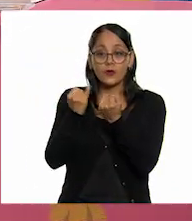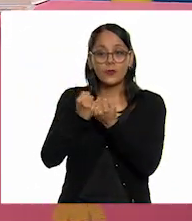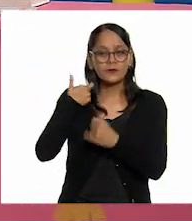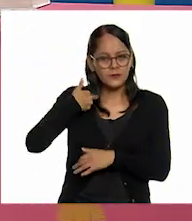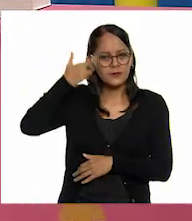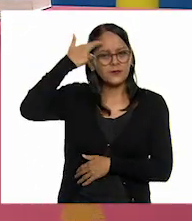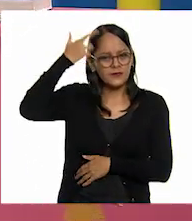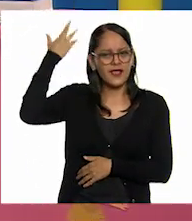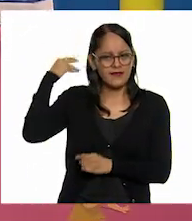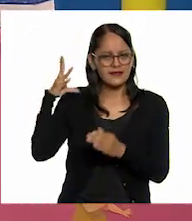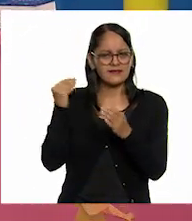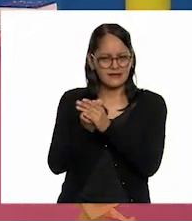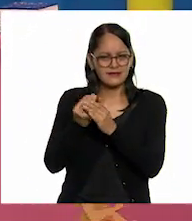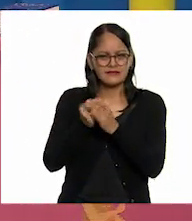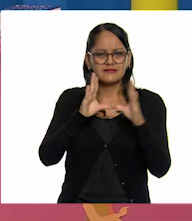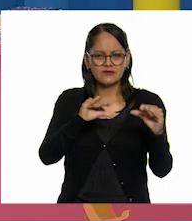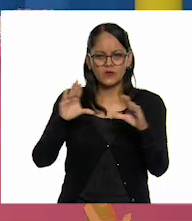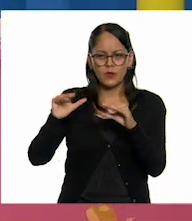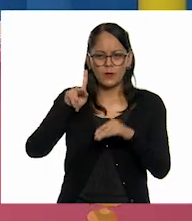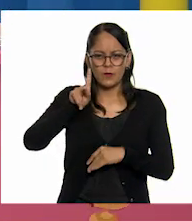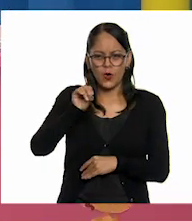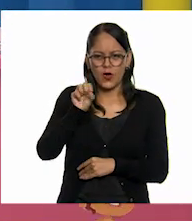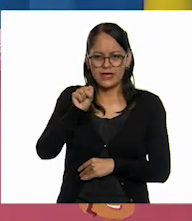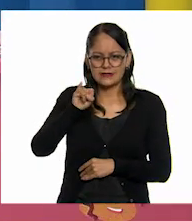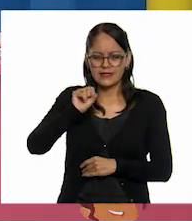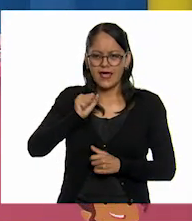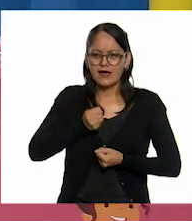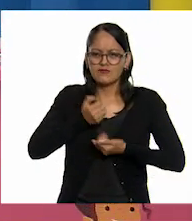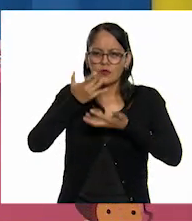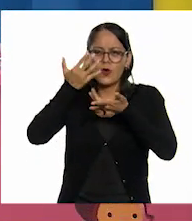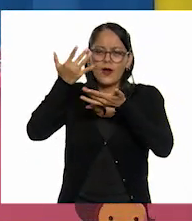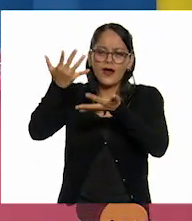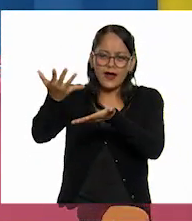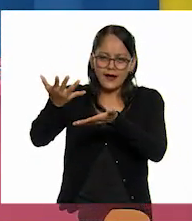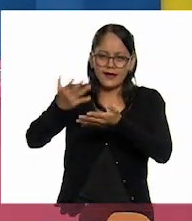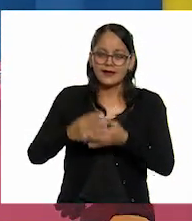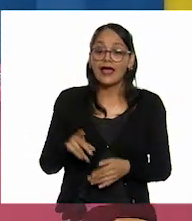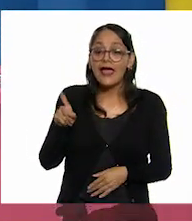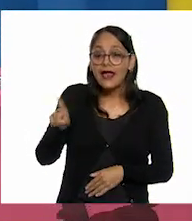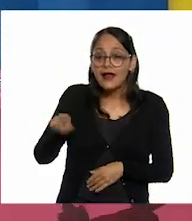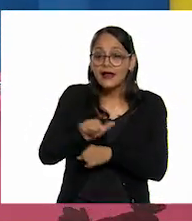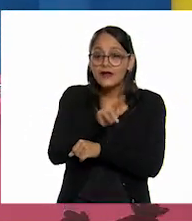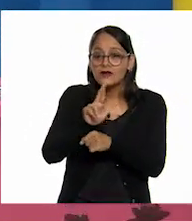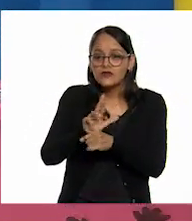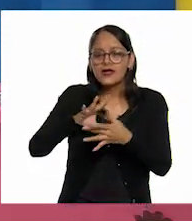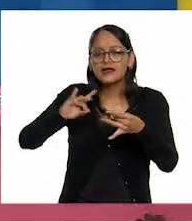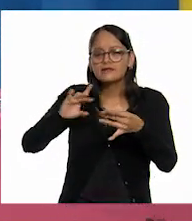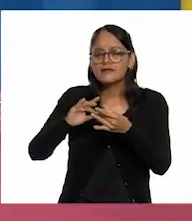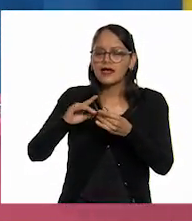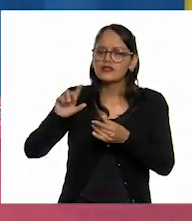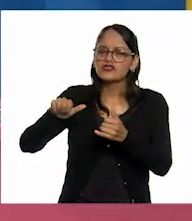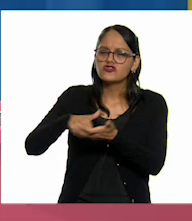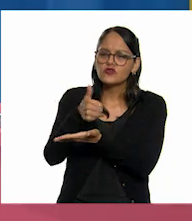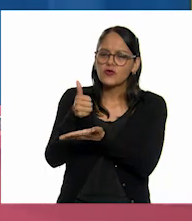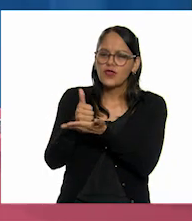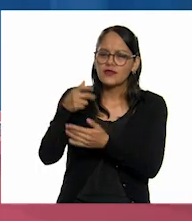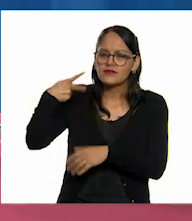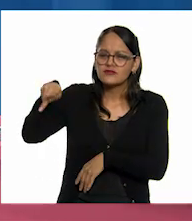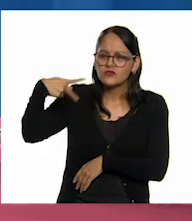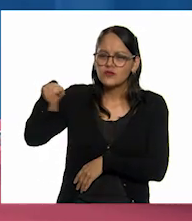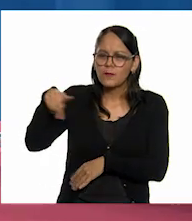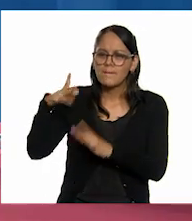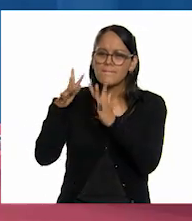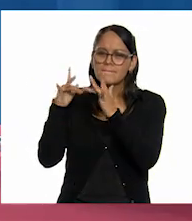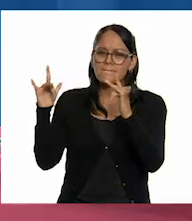vimos en las clases de poesía, porque él escribió sobre su ciudad, la ciudad de París, y al leerlo es como